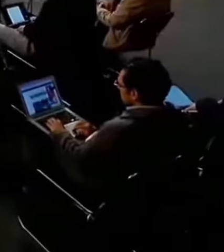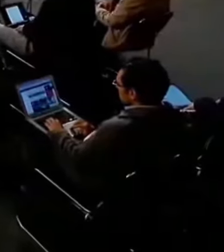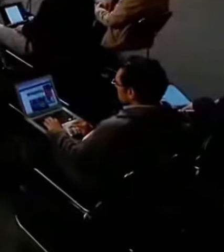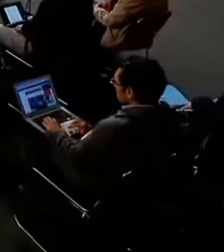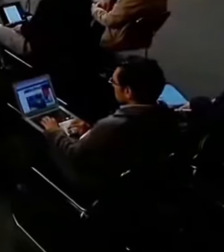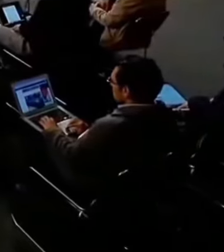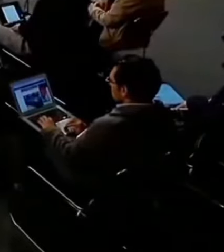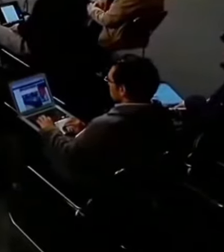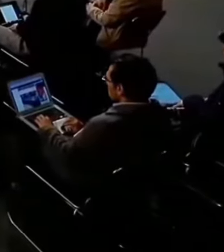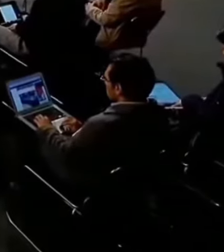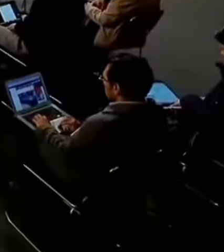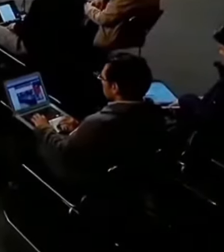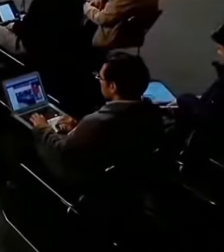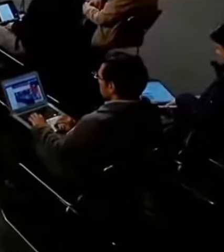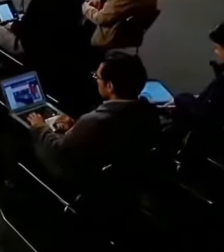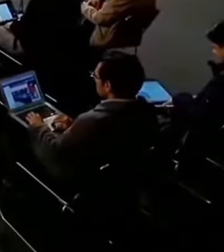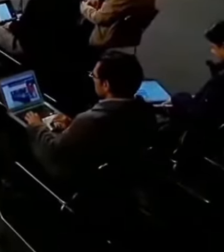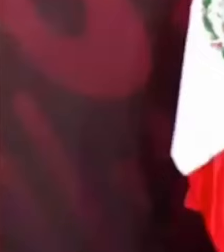me